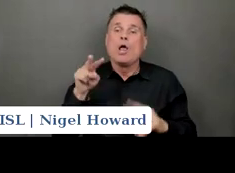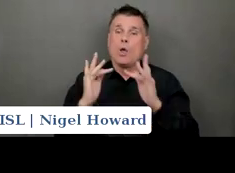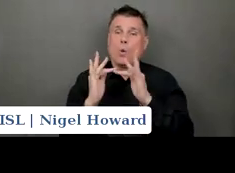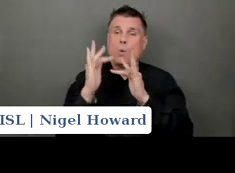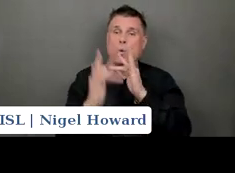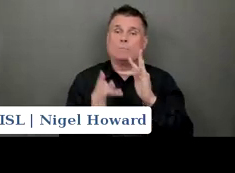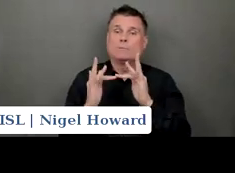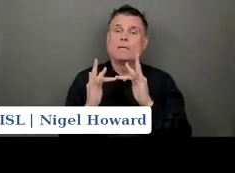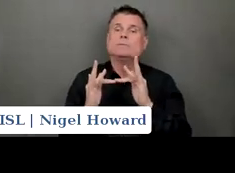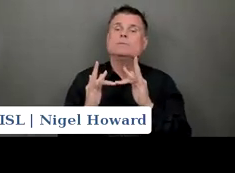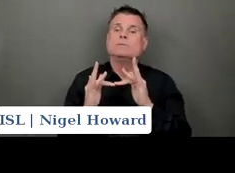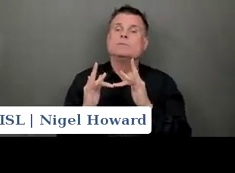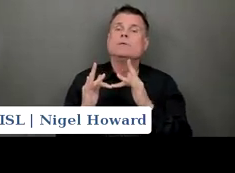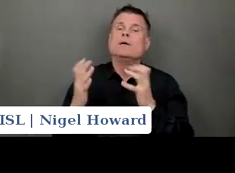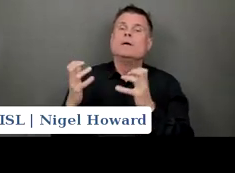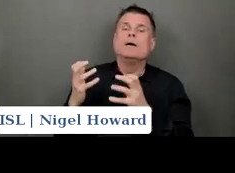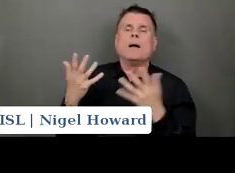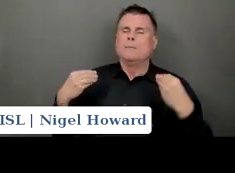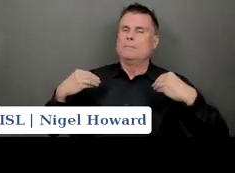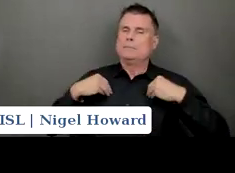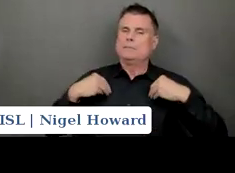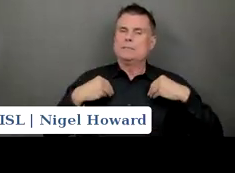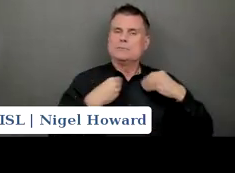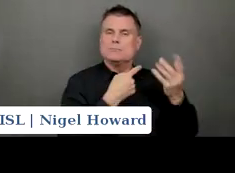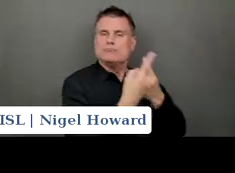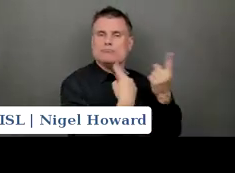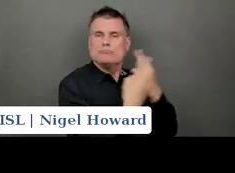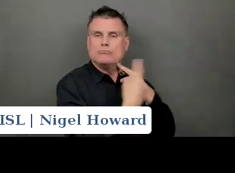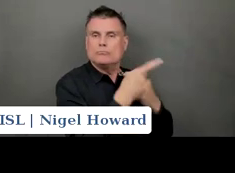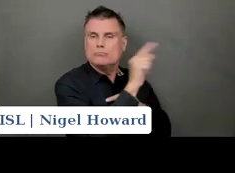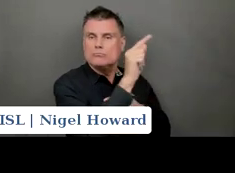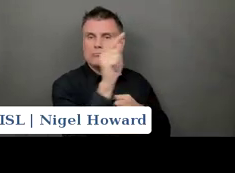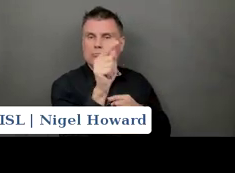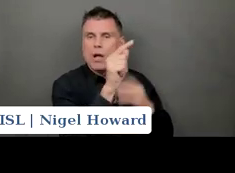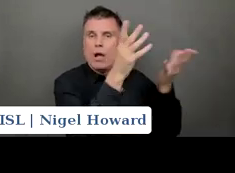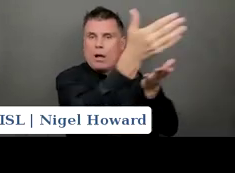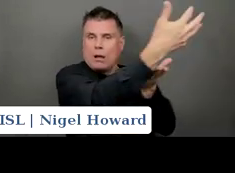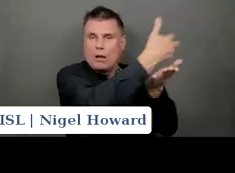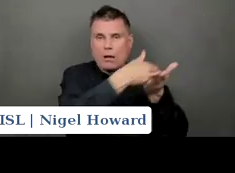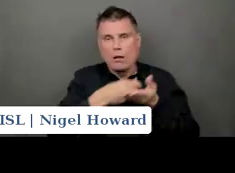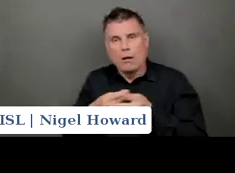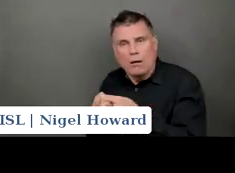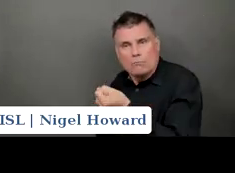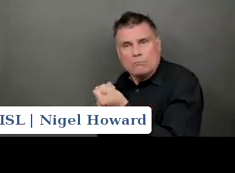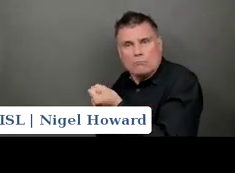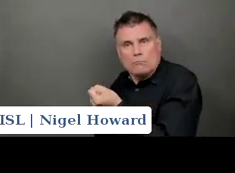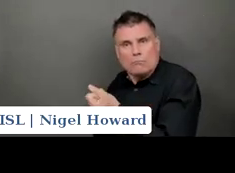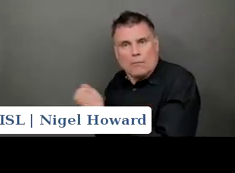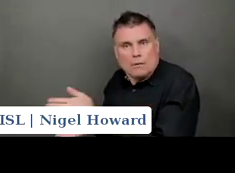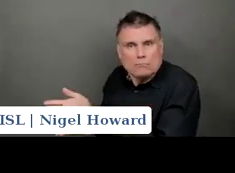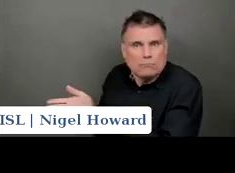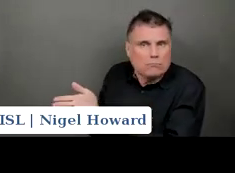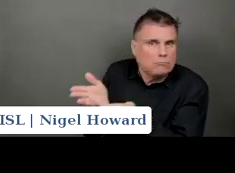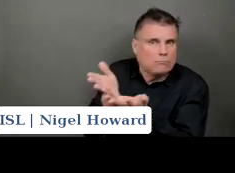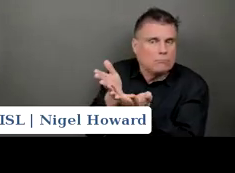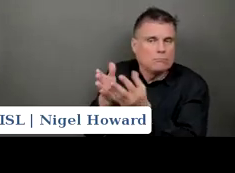tanto en primera infancia como para poder llevar adelante junto con el Estado nuestra responsabilidad, pero contar con fondos de la sociedad y